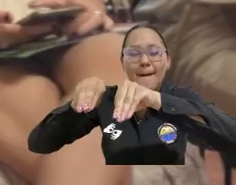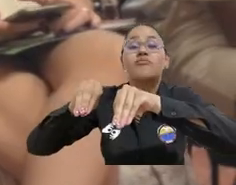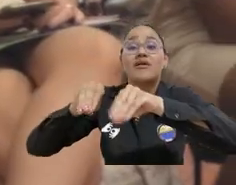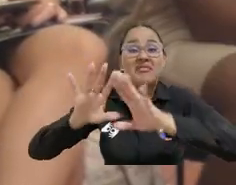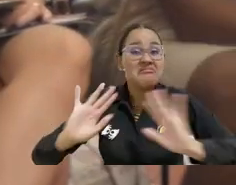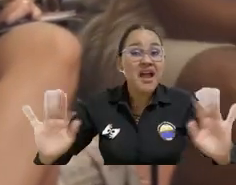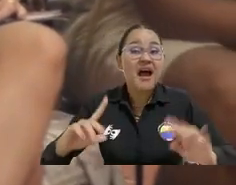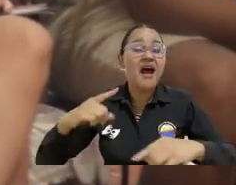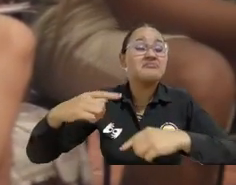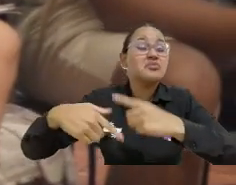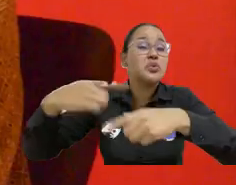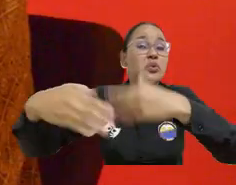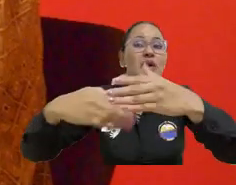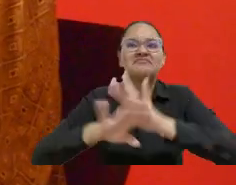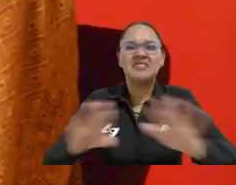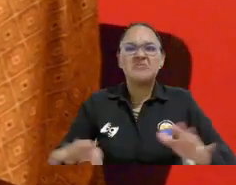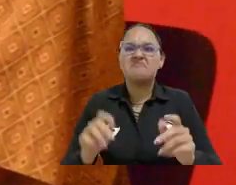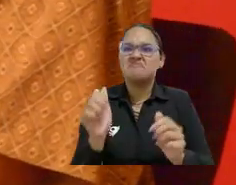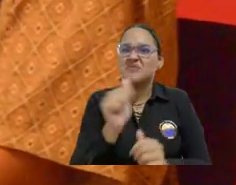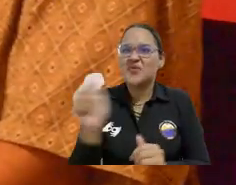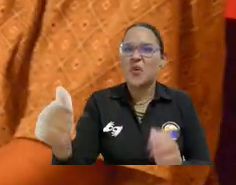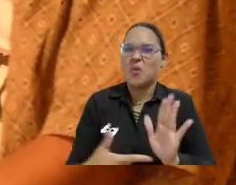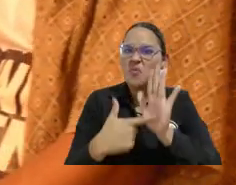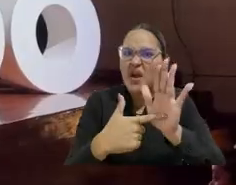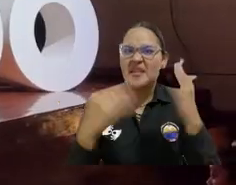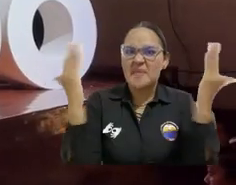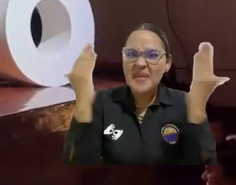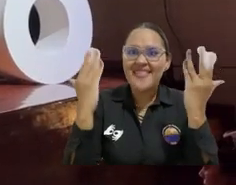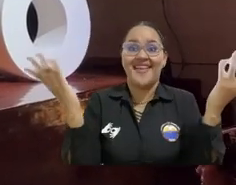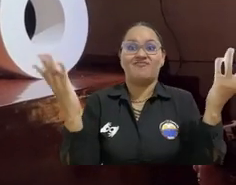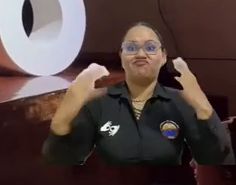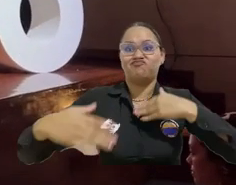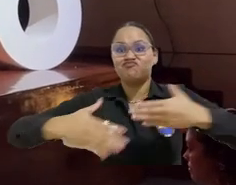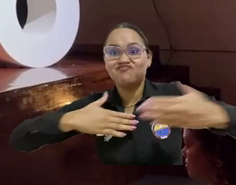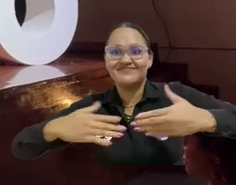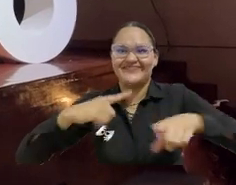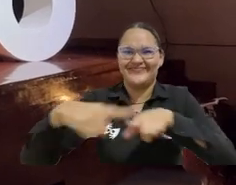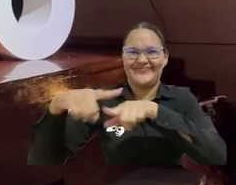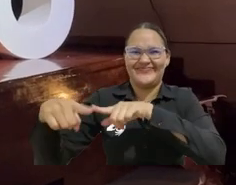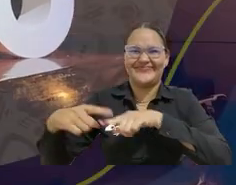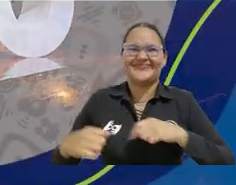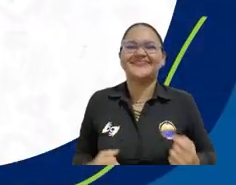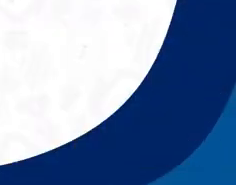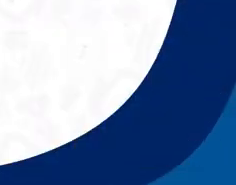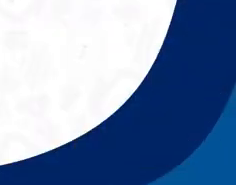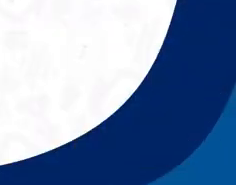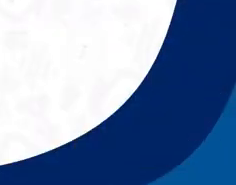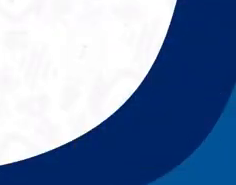años a hacer las películas o las series o los videos cada vez con más calidad.